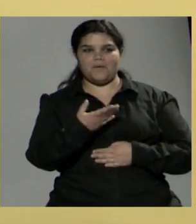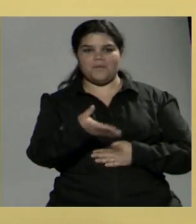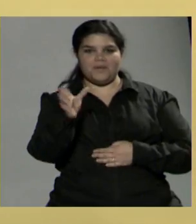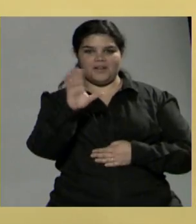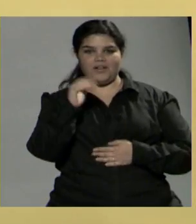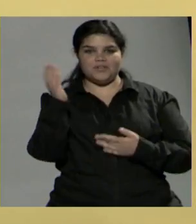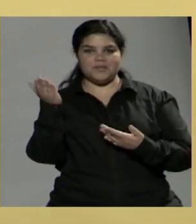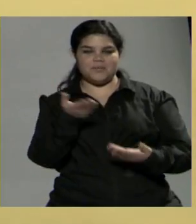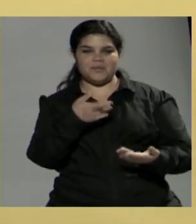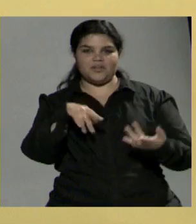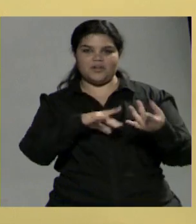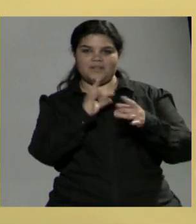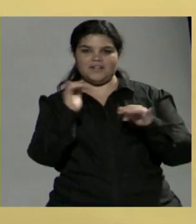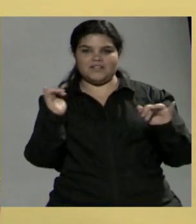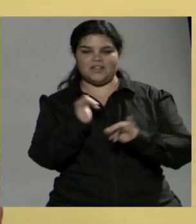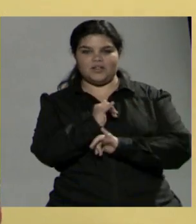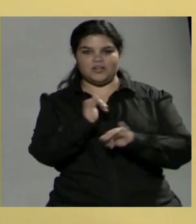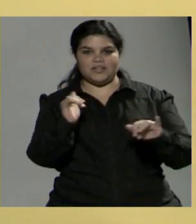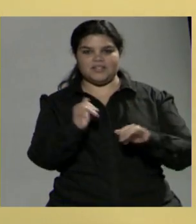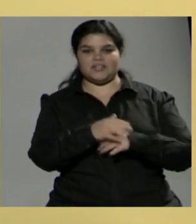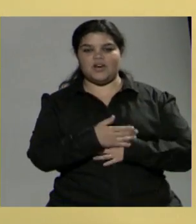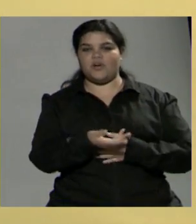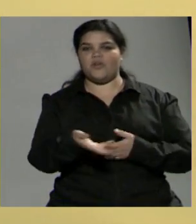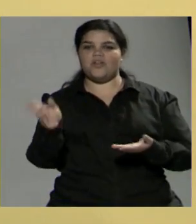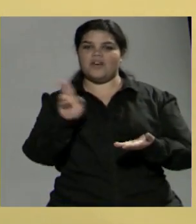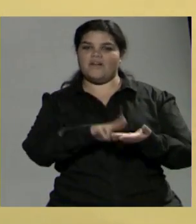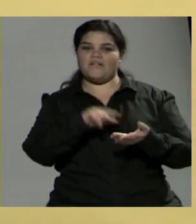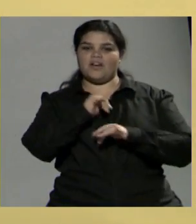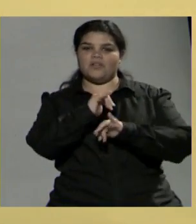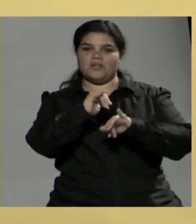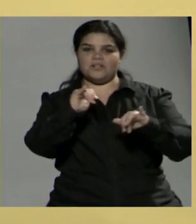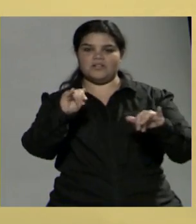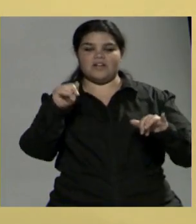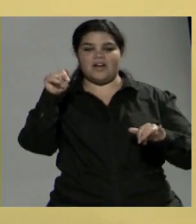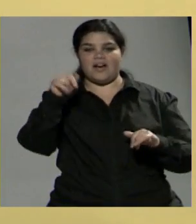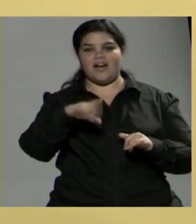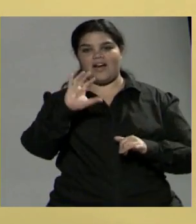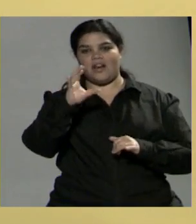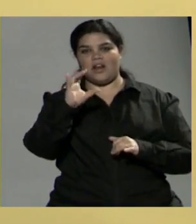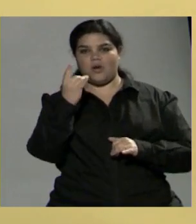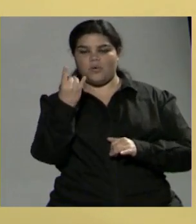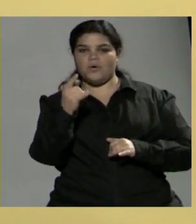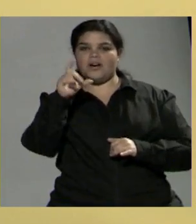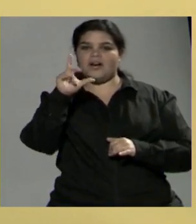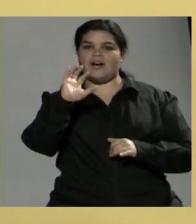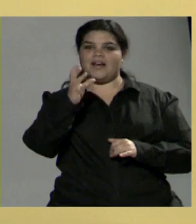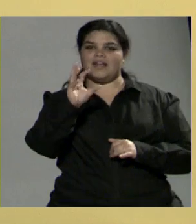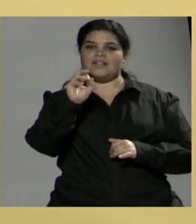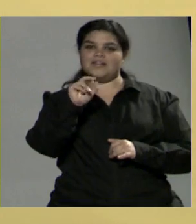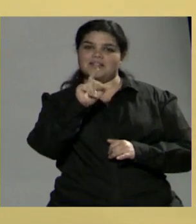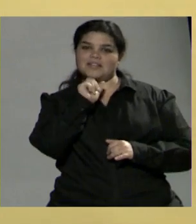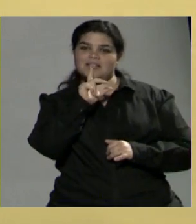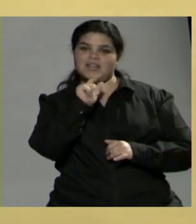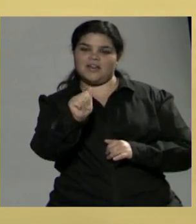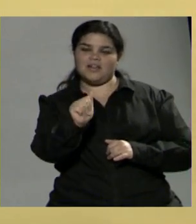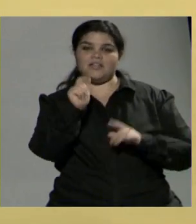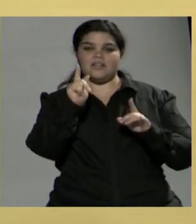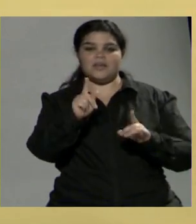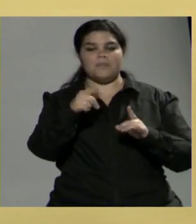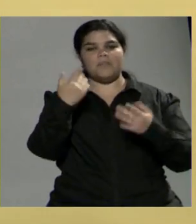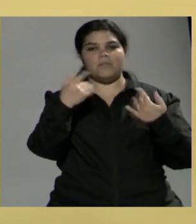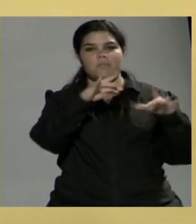noches, bienvenidos a Universidad Noticias, otra edición del noticiero aquí en Señal U, el canal 30 de la TDA. Acuérdate que también nos